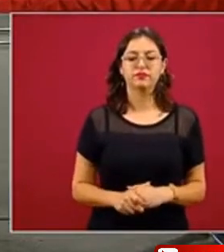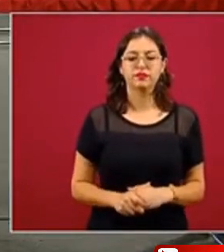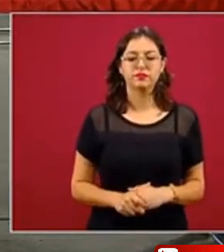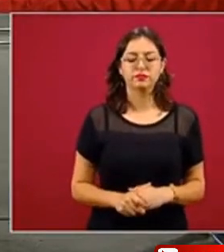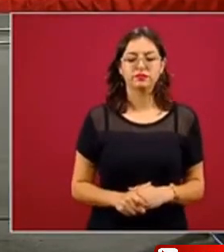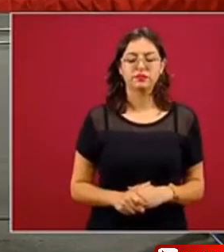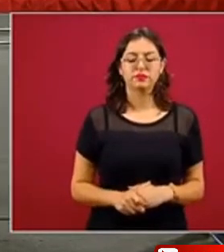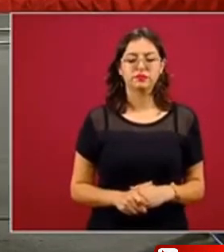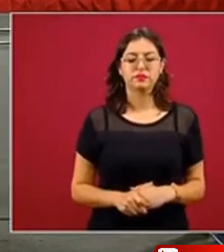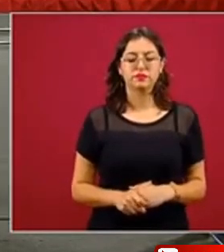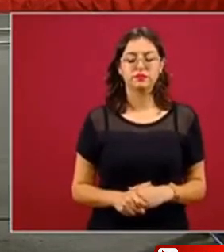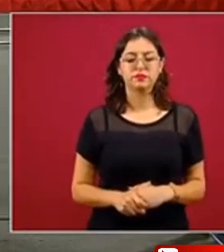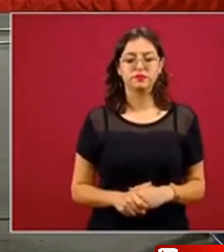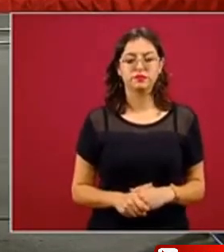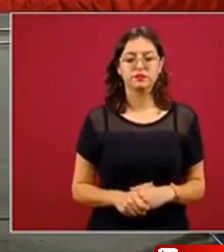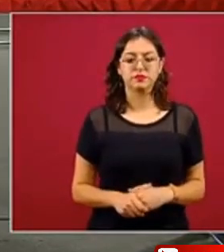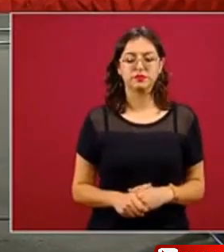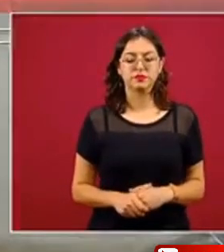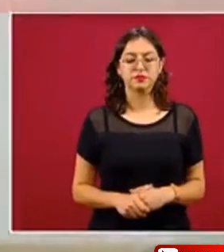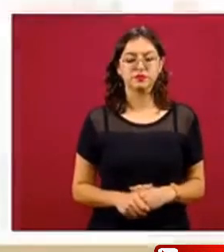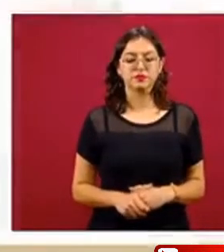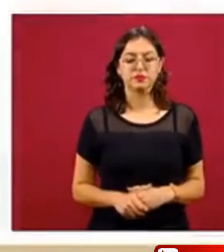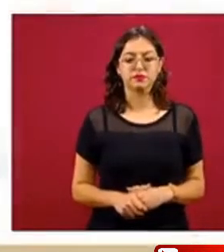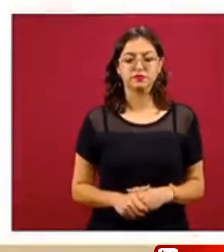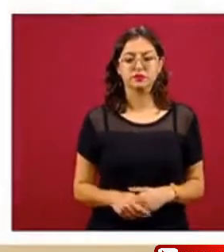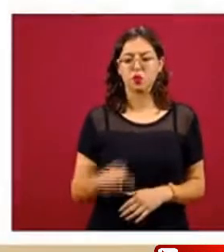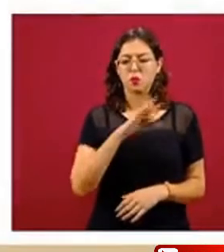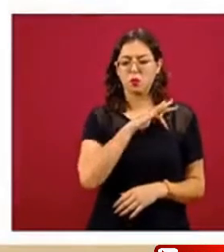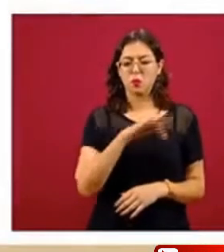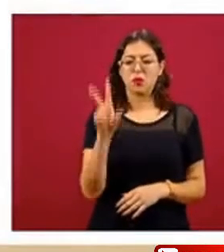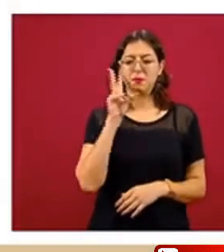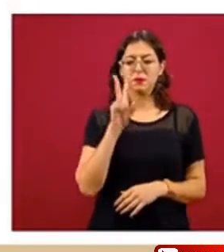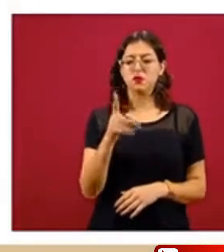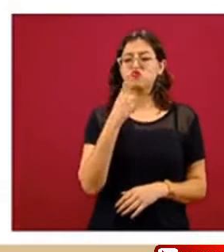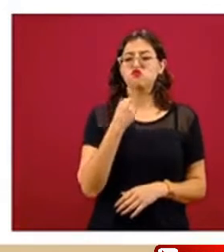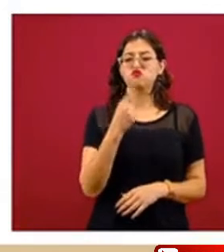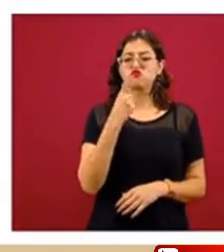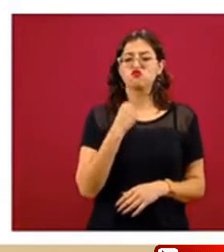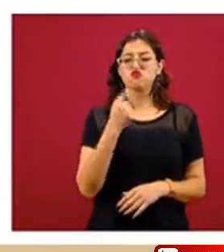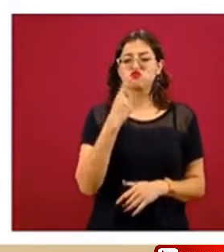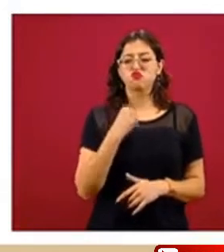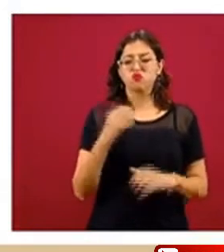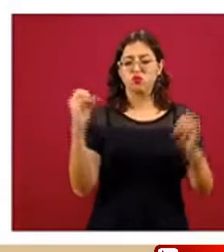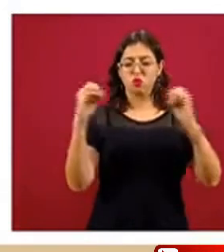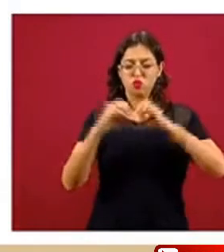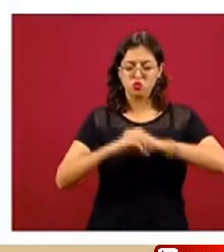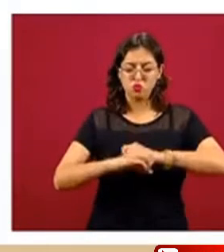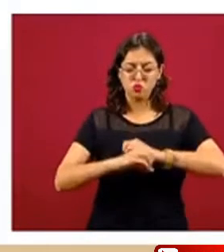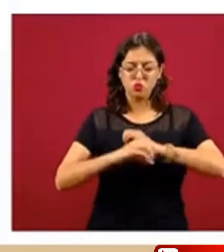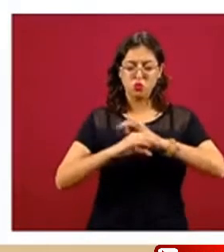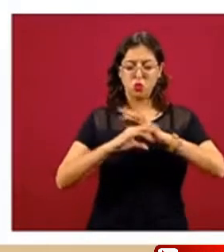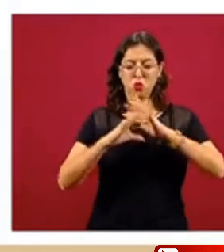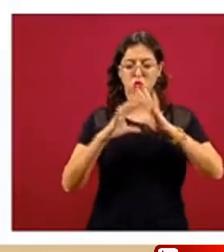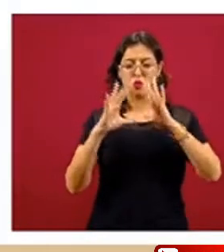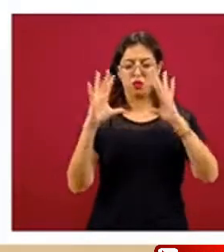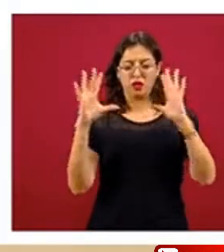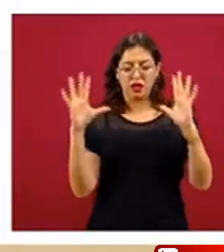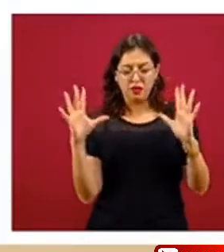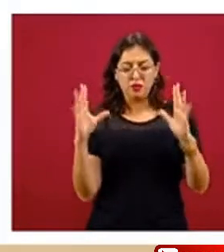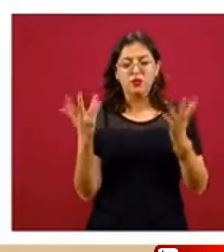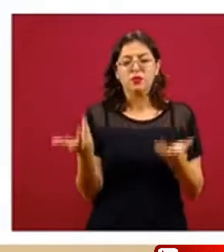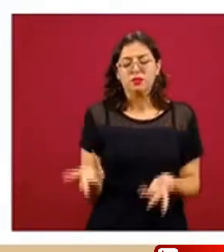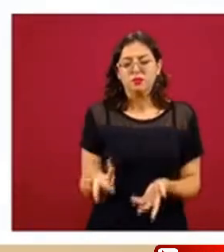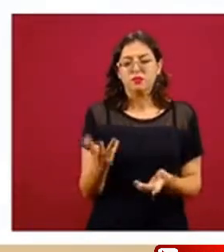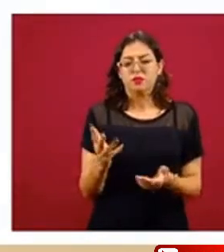Y aquí lo que vemos es en tonalidades del color rojo, vamos viendo la intensidad en la